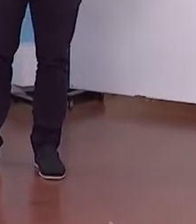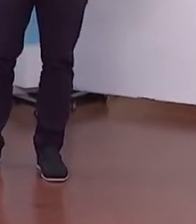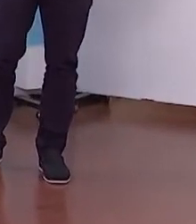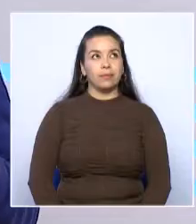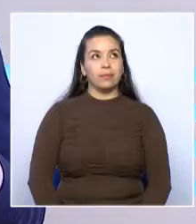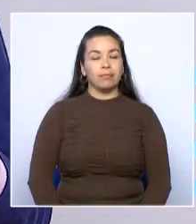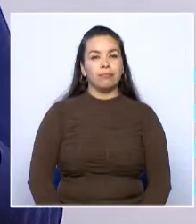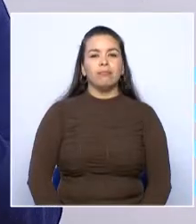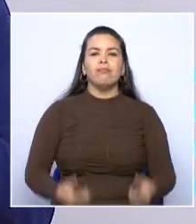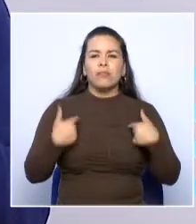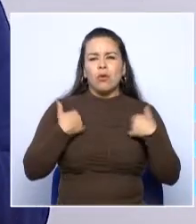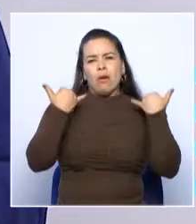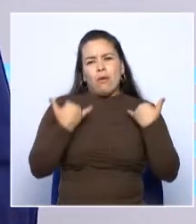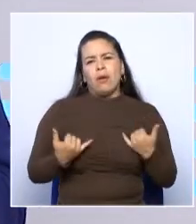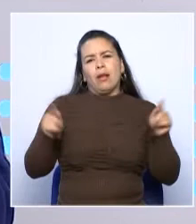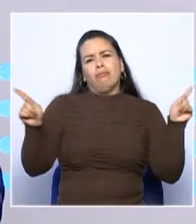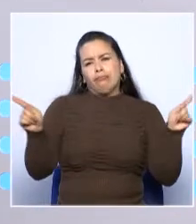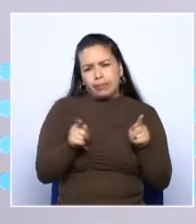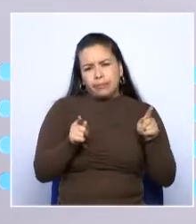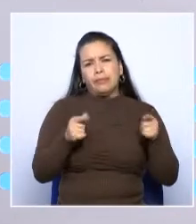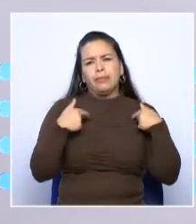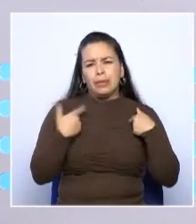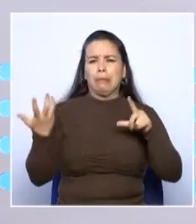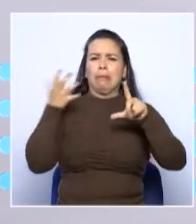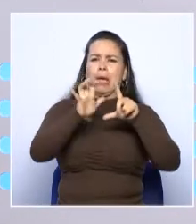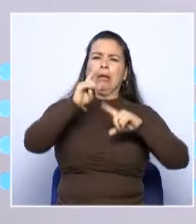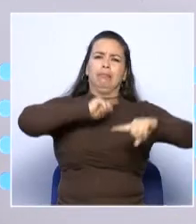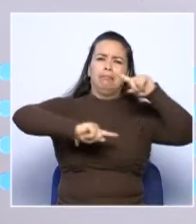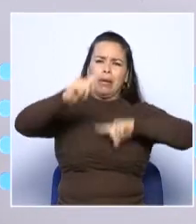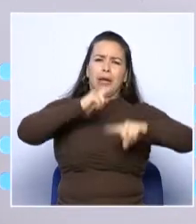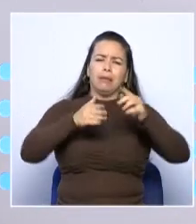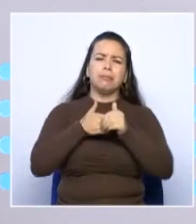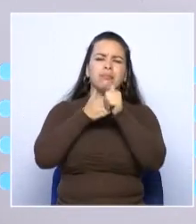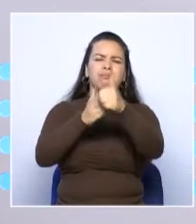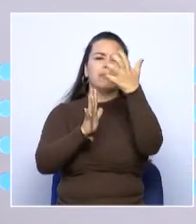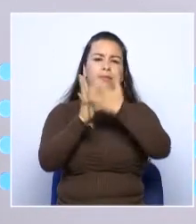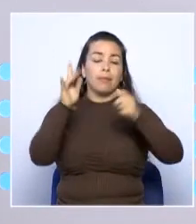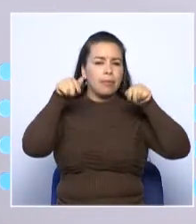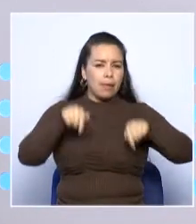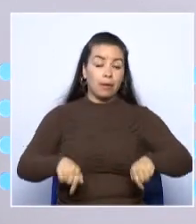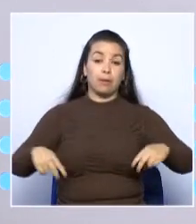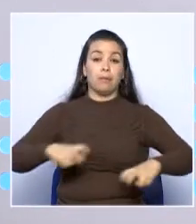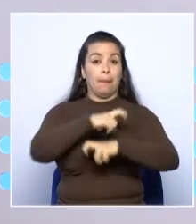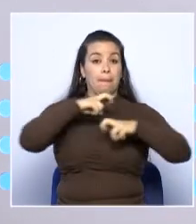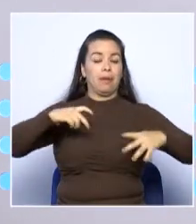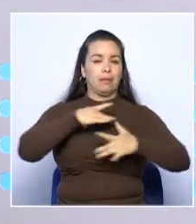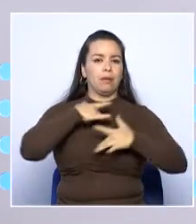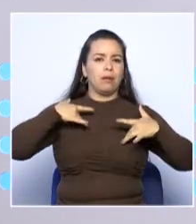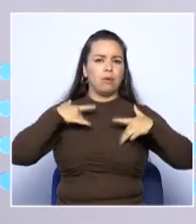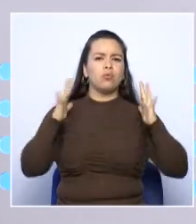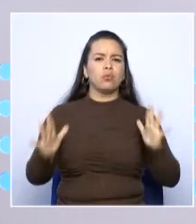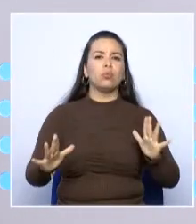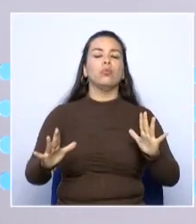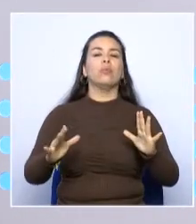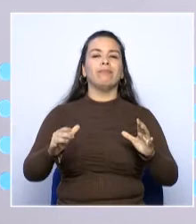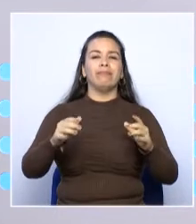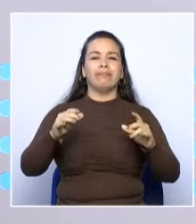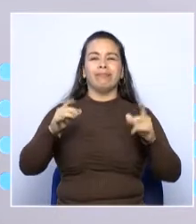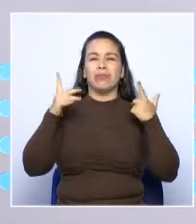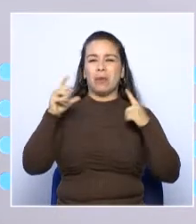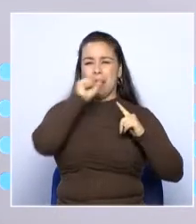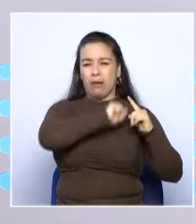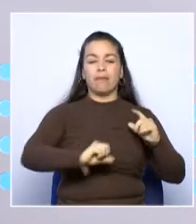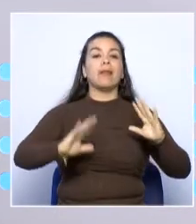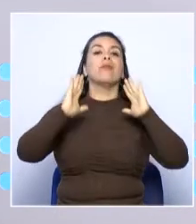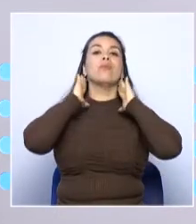Yo voy a tratar de resumir todo lo que tratamos de hacer con estos métodos diagnósticos en nuestros parques de la salud. Es una ecografía de cuello a testículos